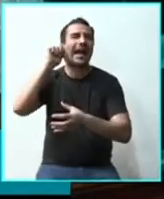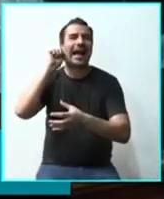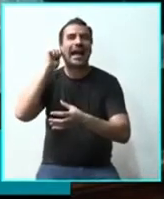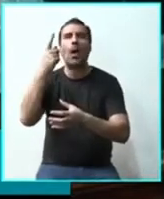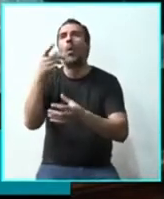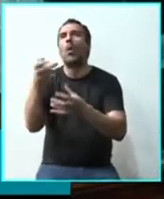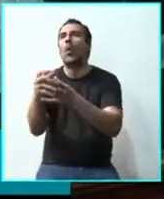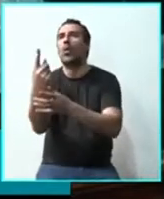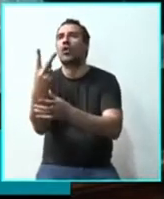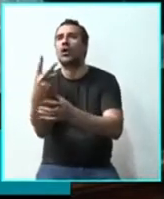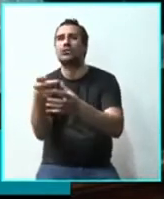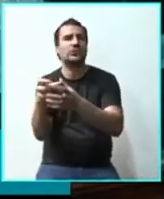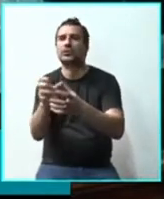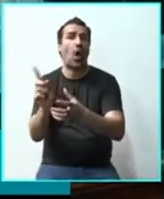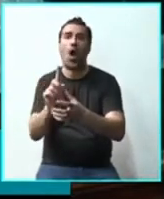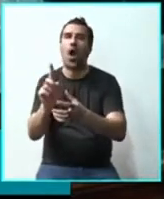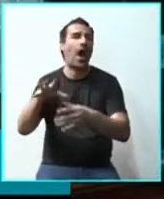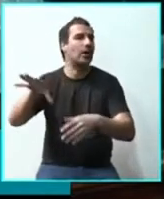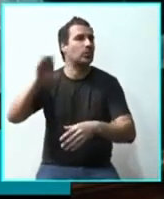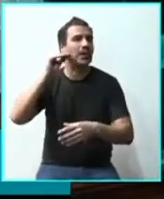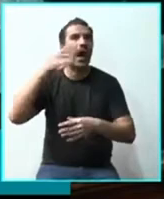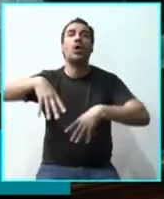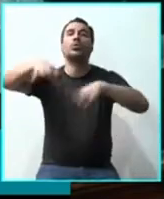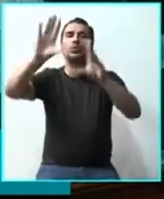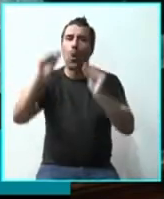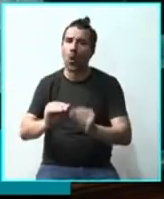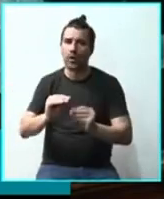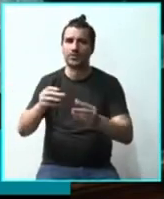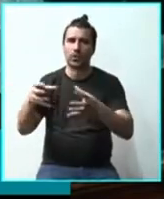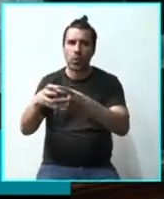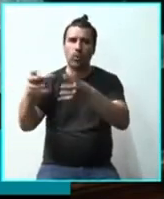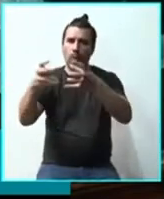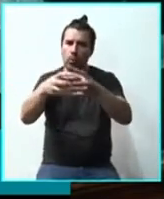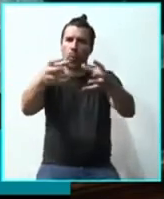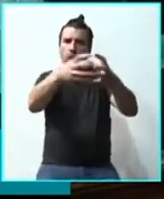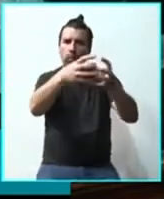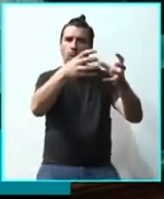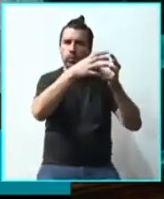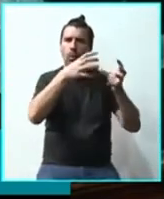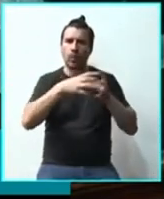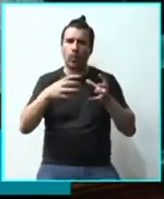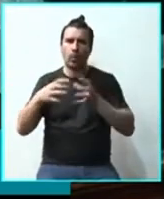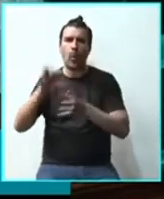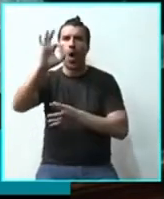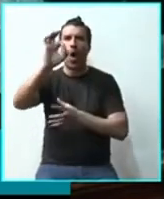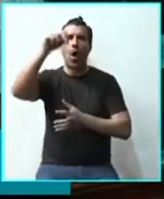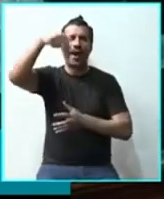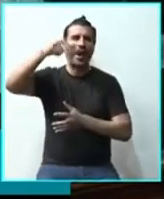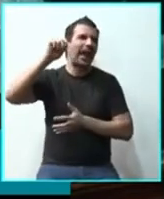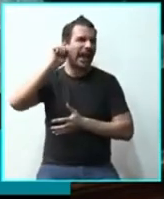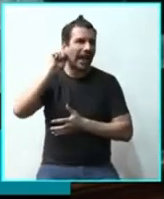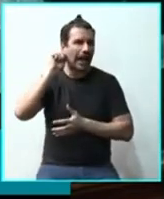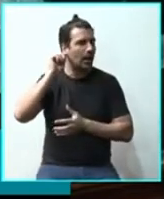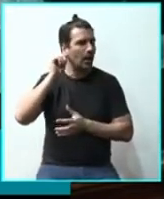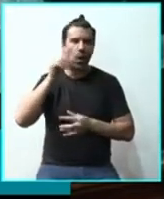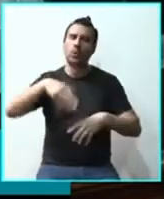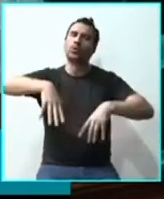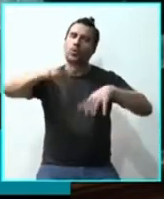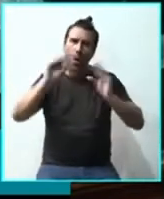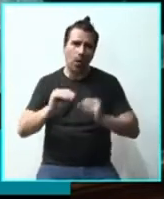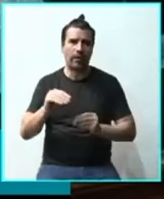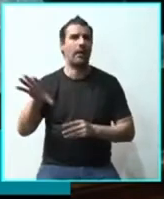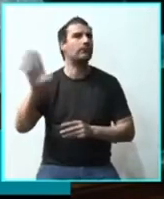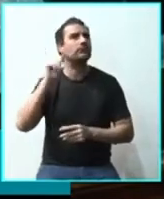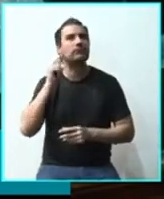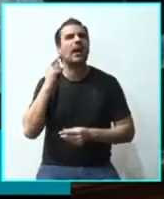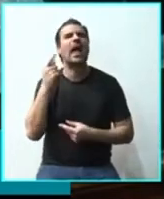empoderadas y por más representativas de la oposición que sean o de una determinada manera de ver el sistema